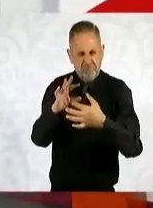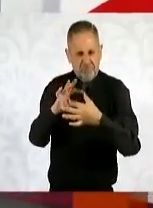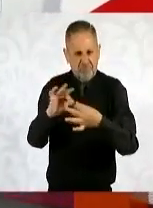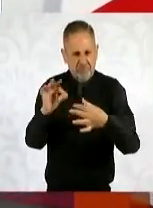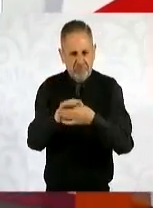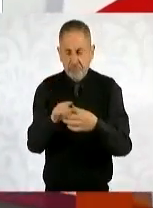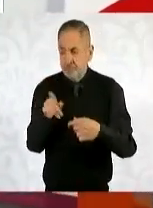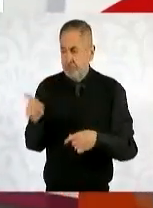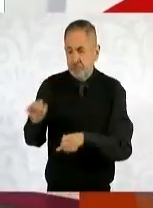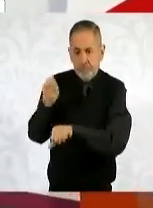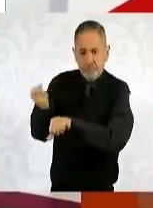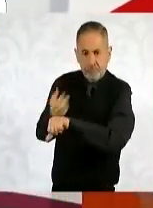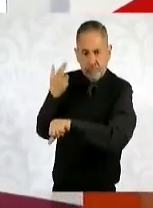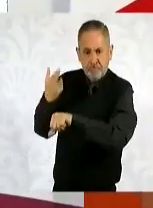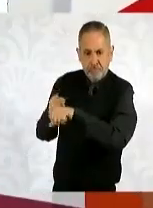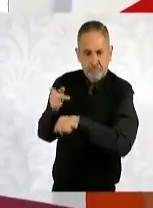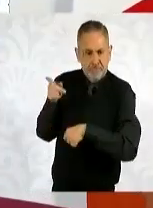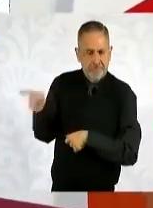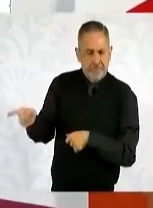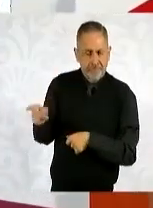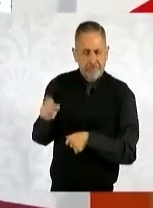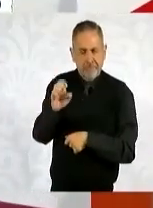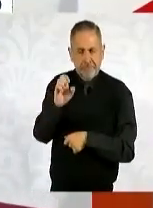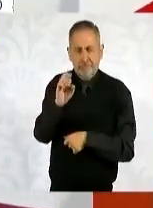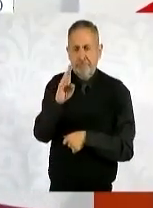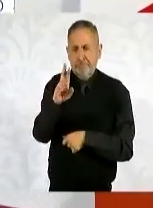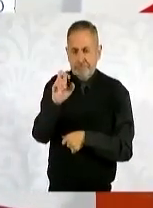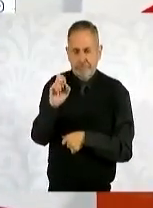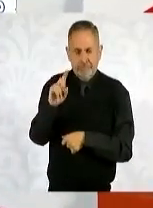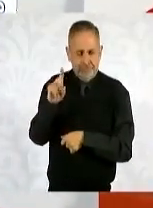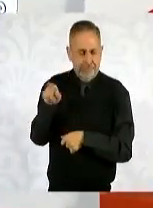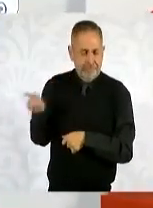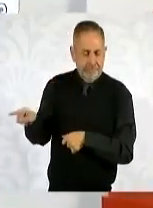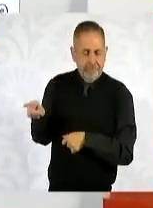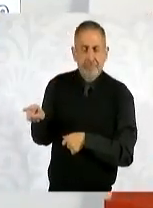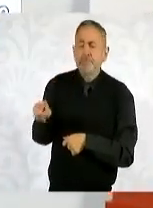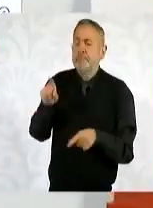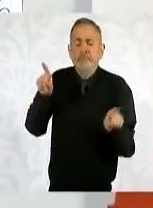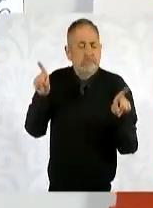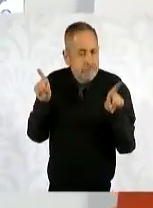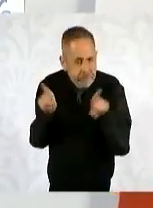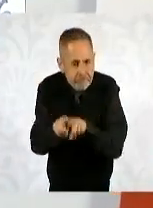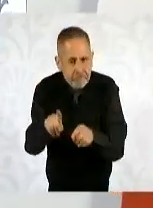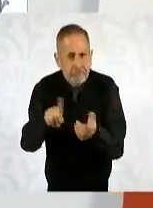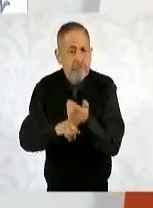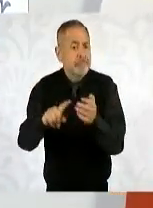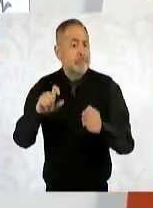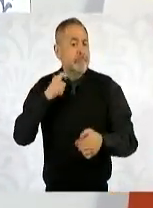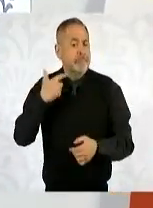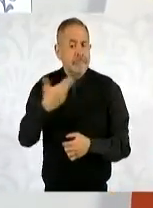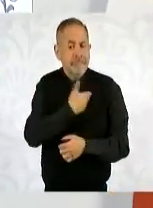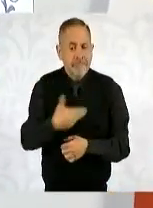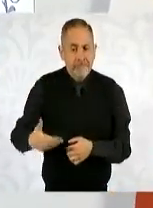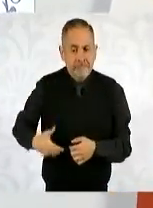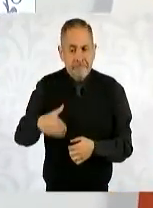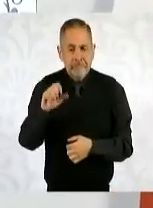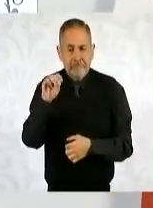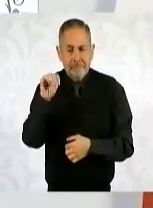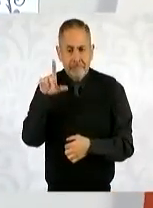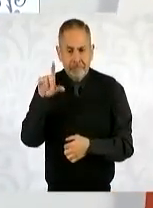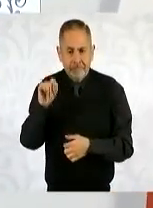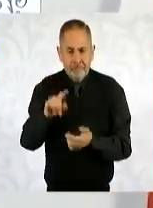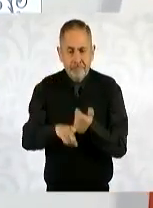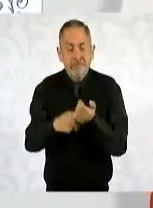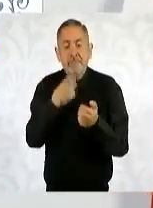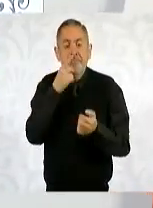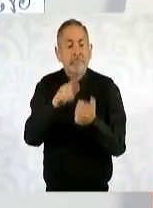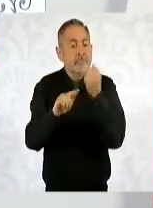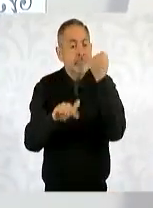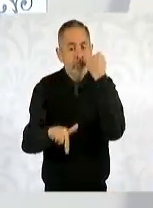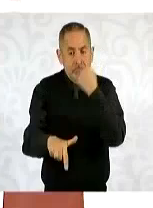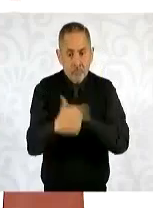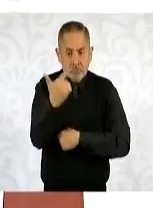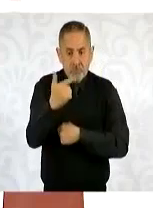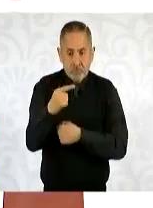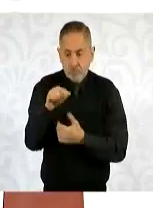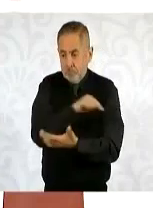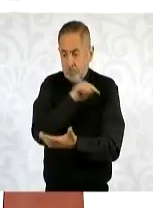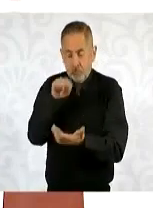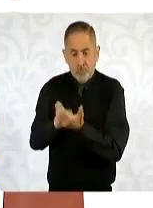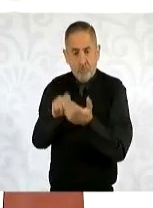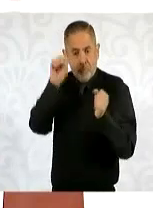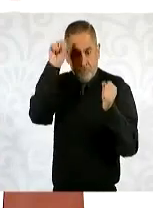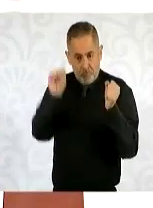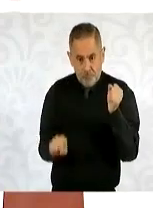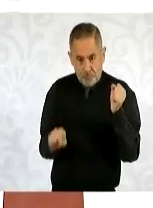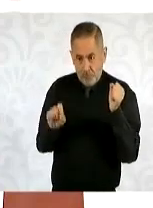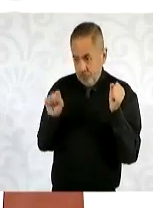el secretario de Economía, es que así como el presidente López Obrador hizo 12 polos de bienestar en el